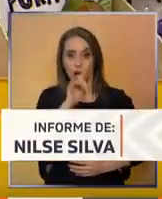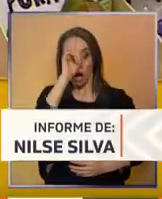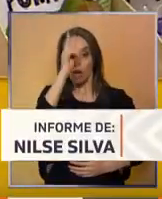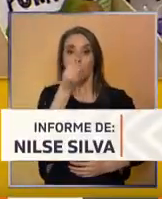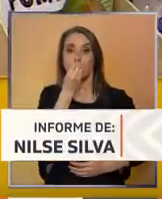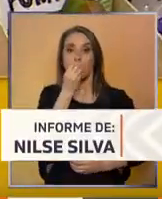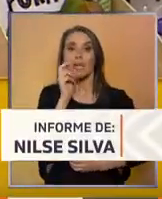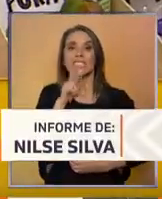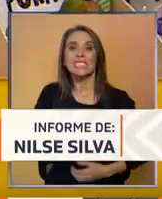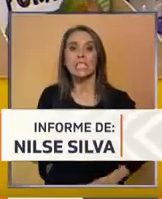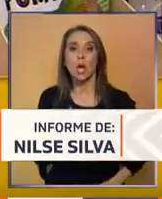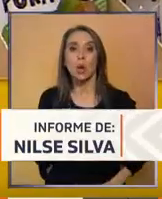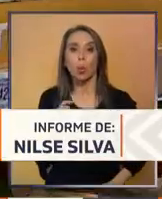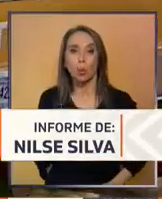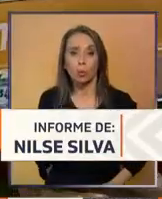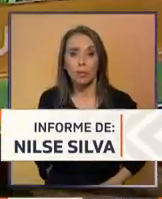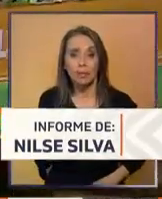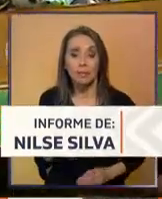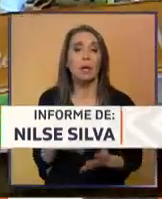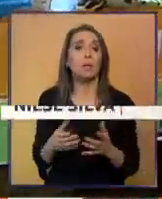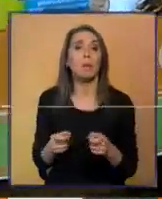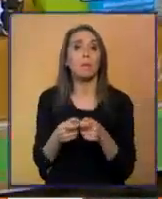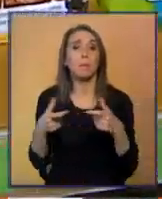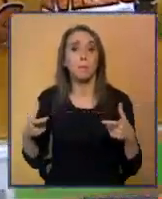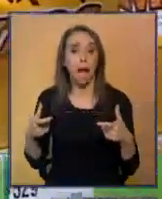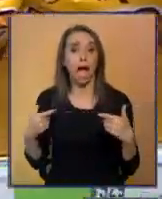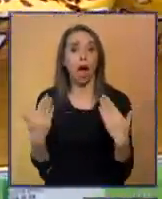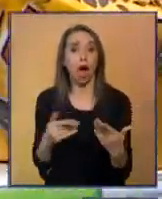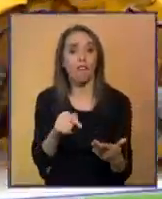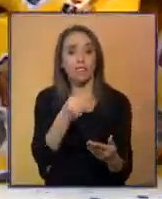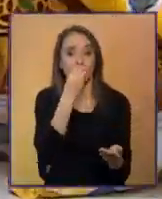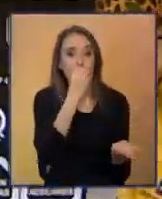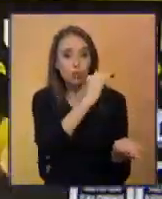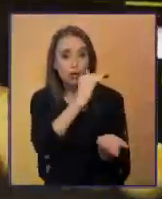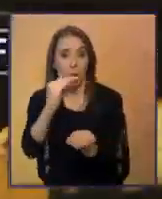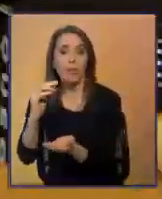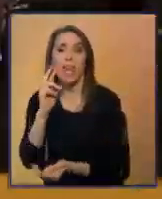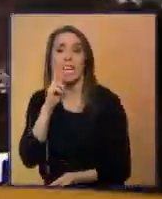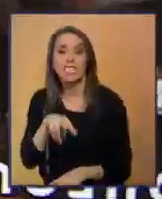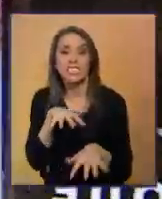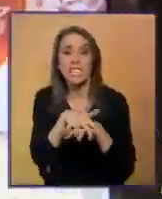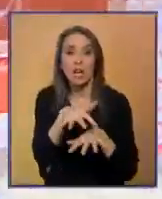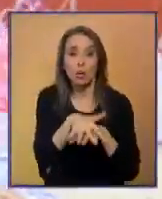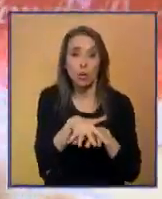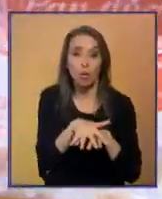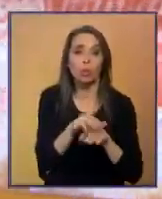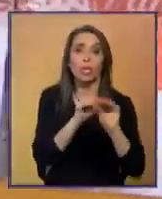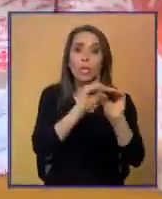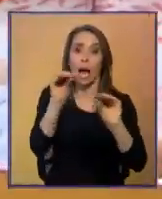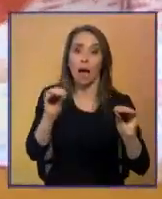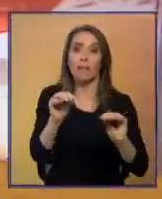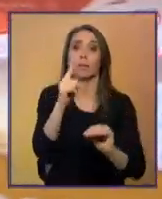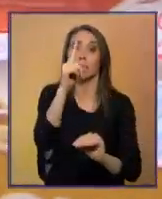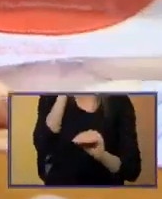de gluten. Por eso, y ante la creciente oferta de estos productos, el llamado es a un consumo informado.